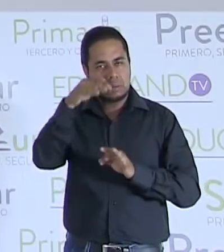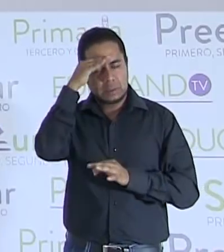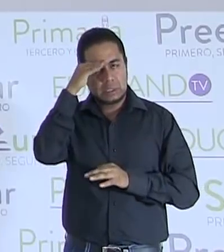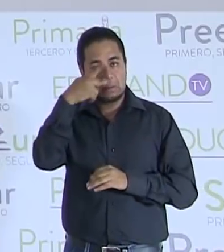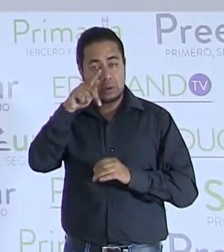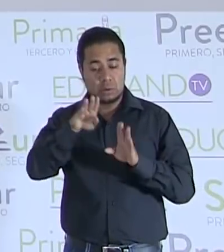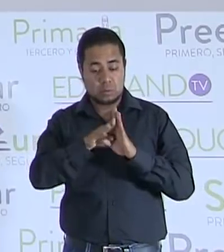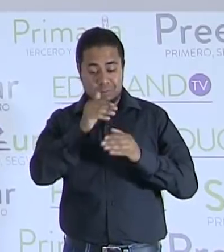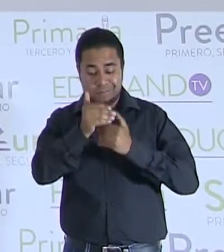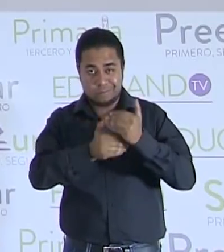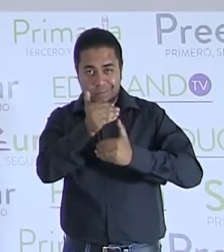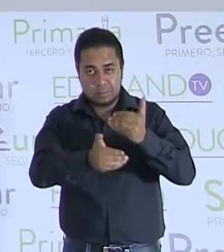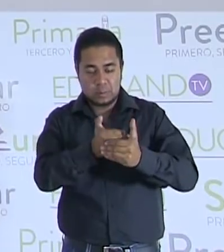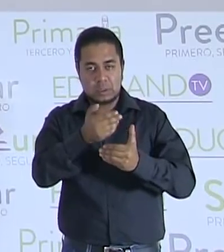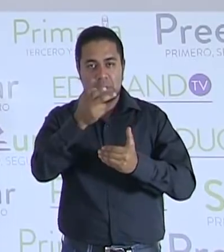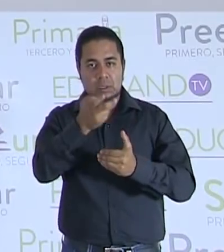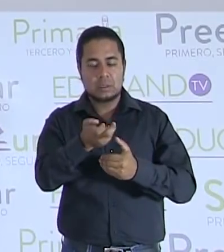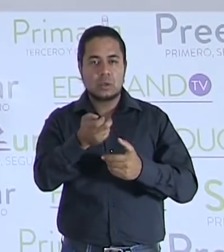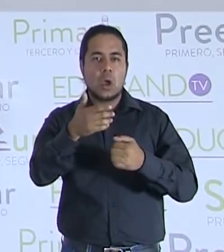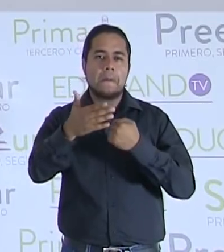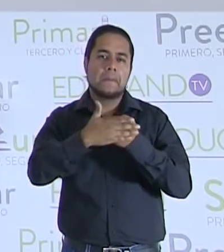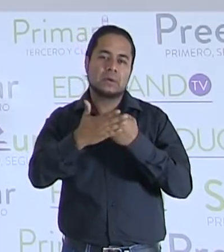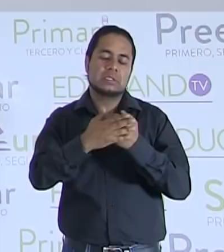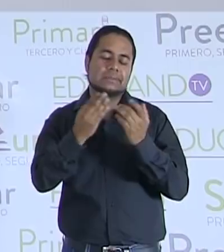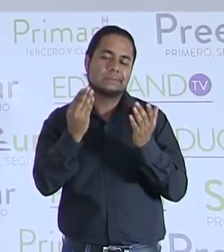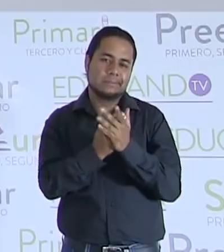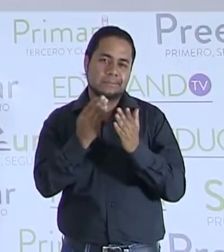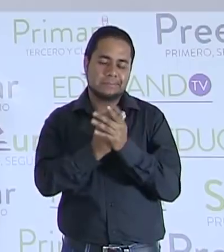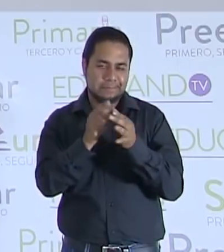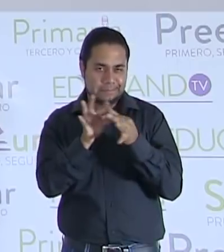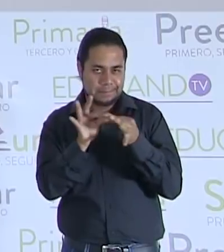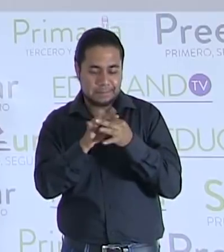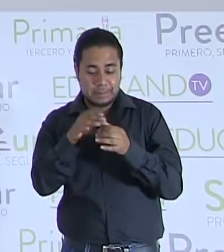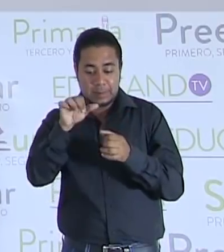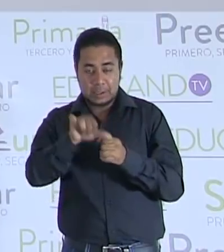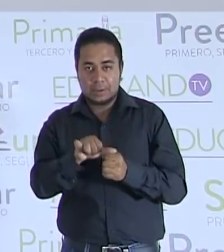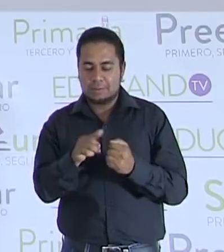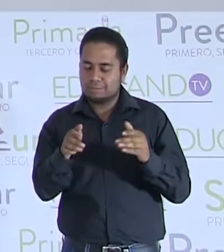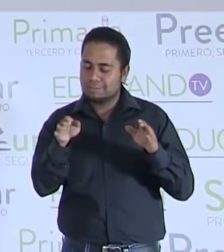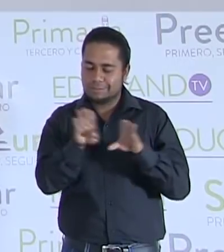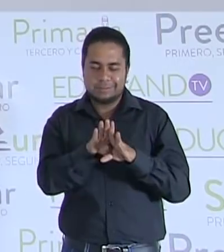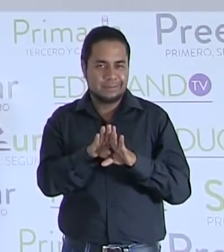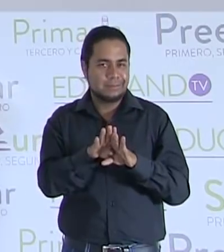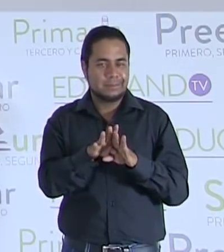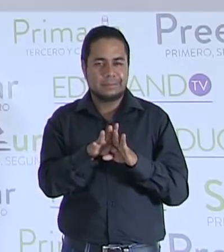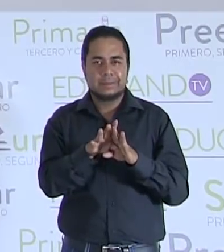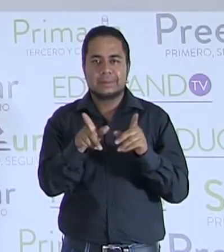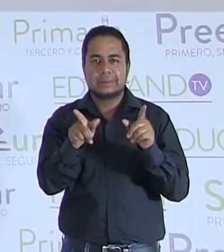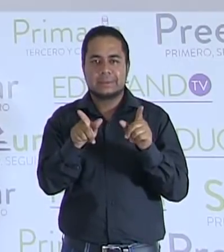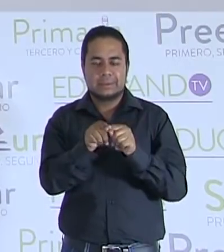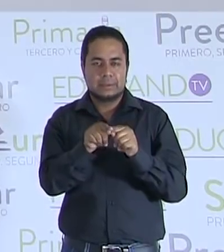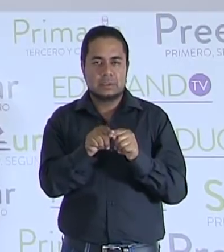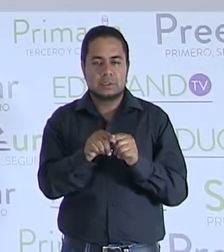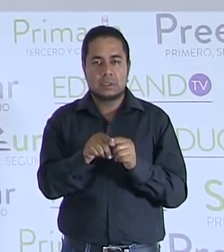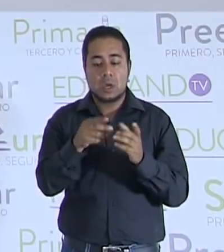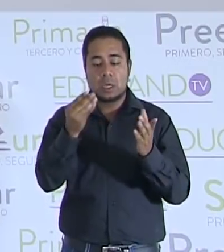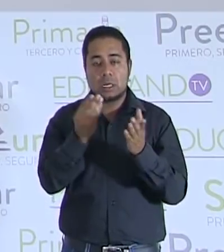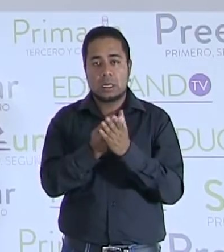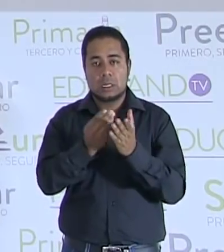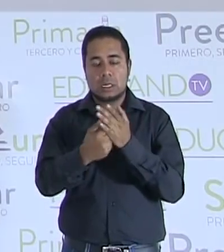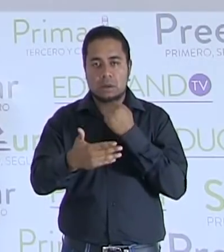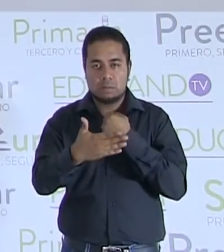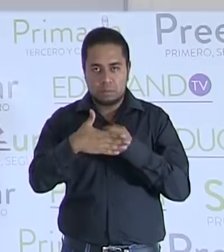este procedimiento lo vamos a ver en la siguiente sesión, porque el día de hoy ya no nos dio tiempo. En la siguiente sesión vamos